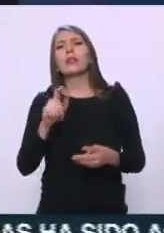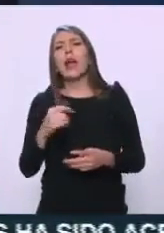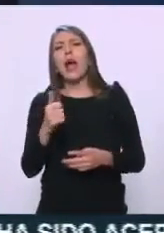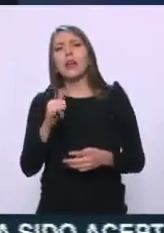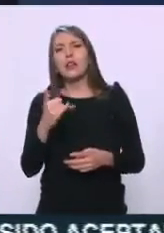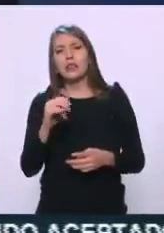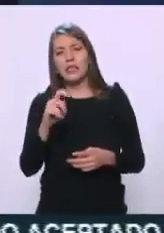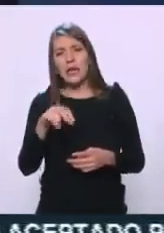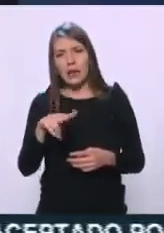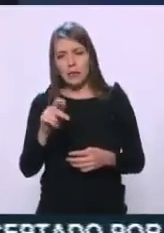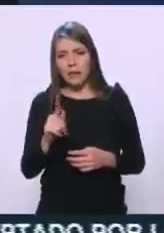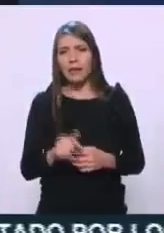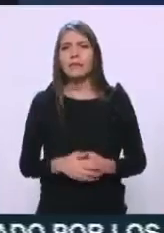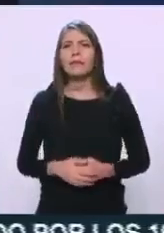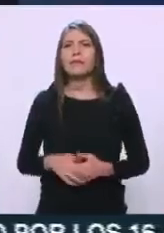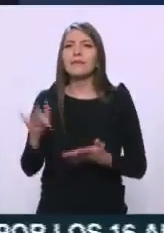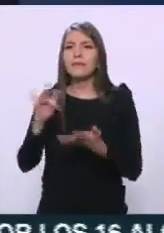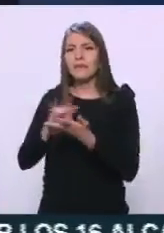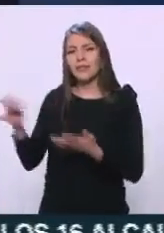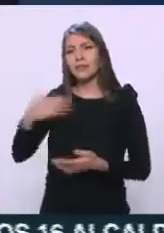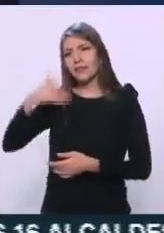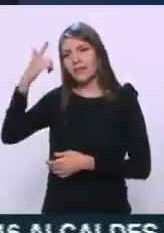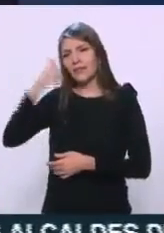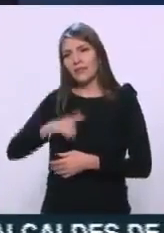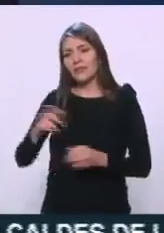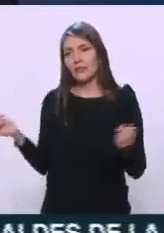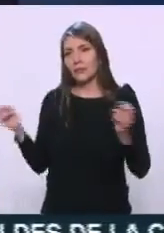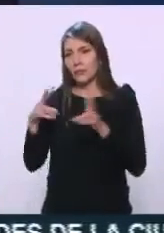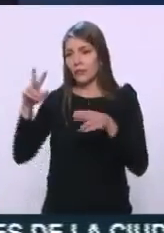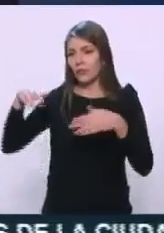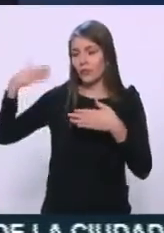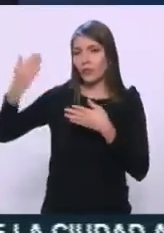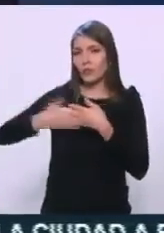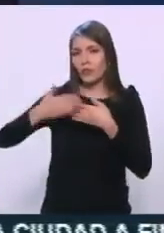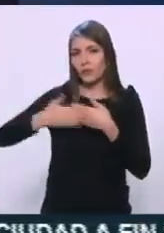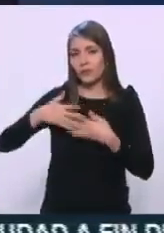Ronquillo. Mientras tanto, que tengas una excelente noche. Nos vemos aquí en 8 días, ¿no? Nos vemos aquí en 8 días con mucho gusto.